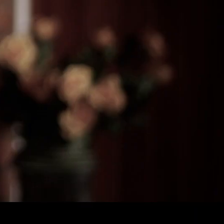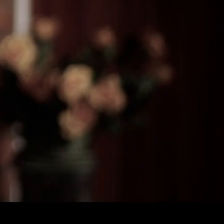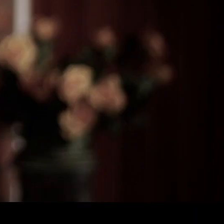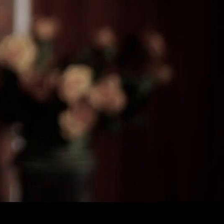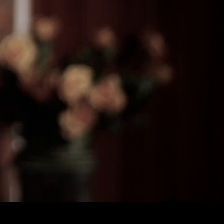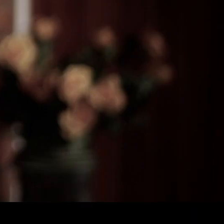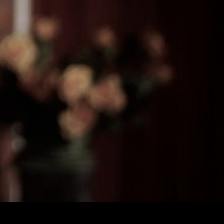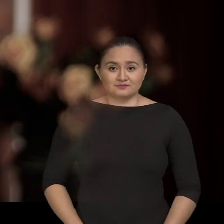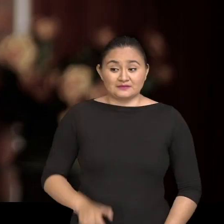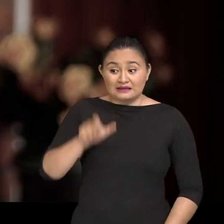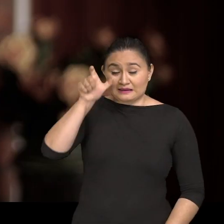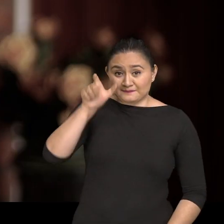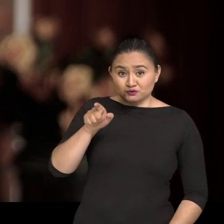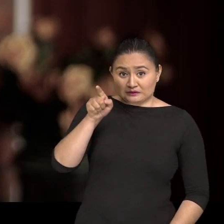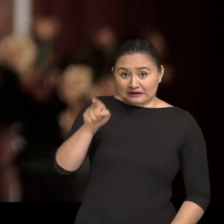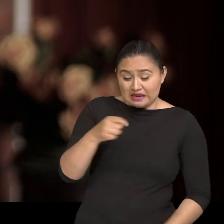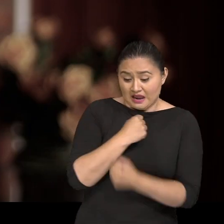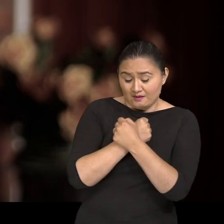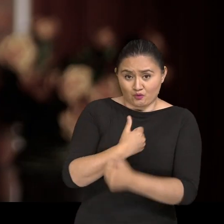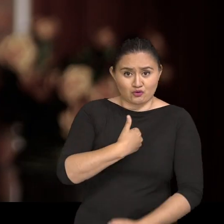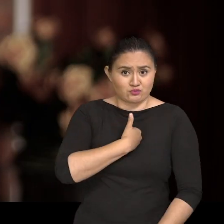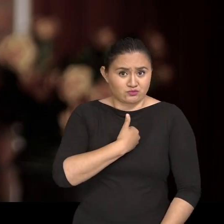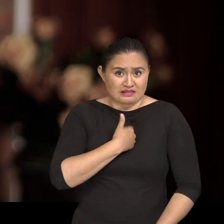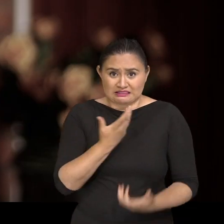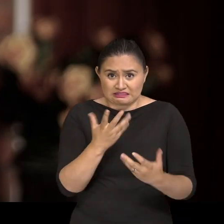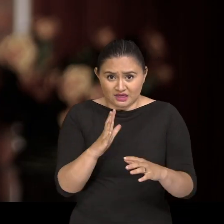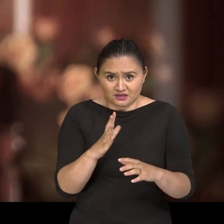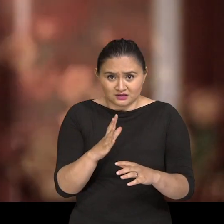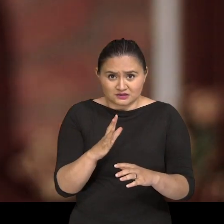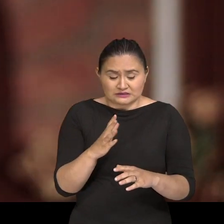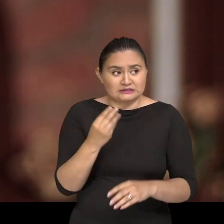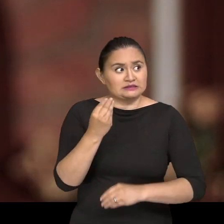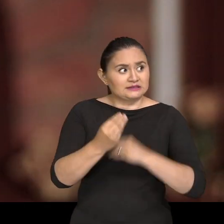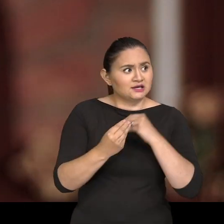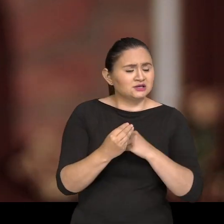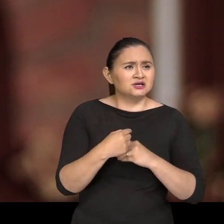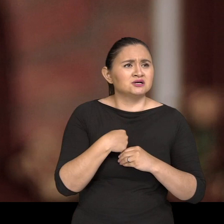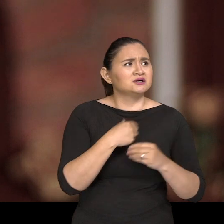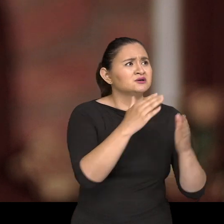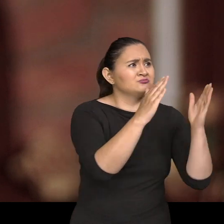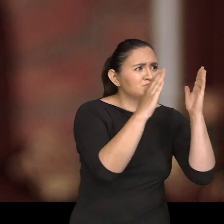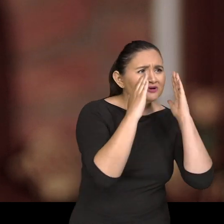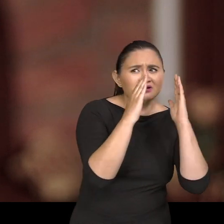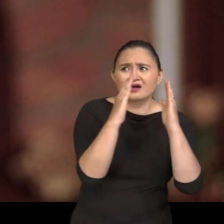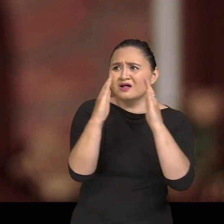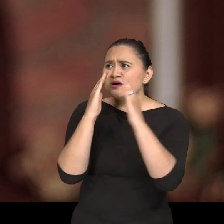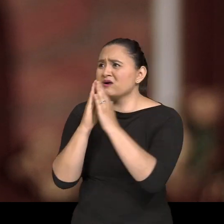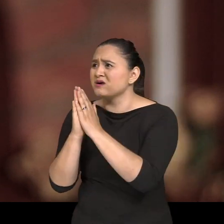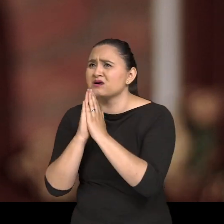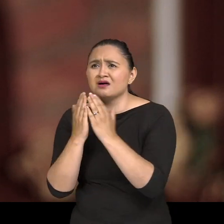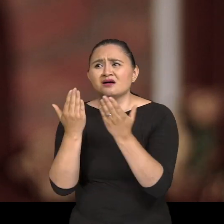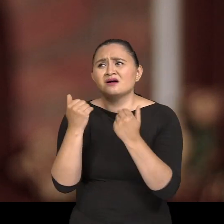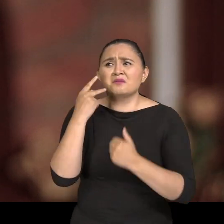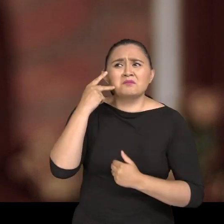una persona con baja autoestima busca mecanismos para llamar la atención para que sus padres les